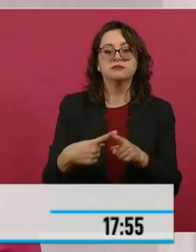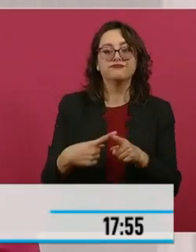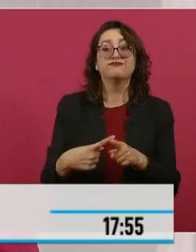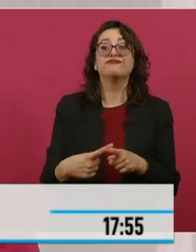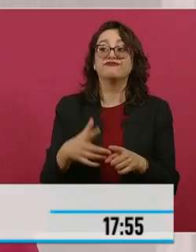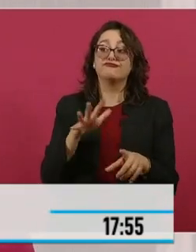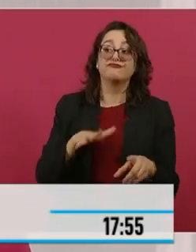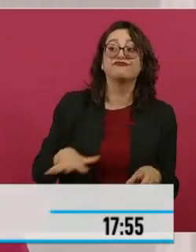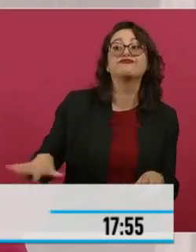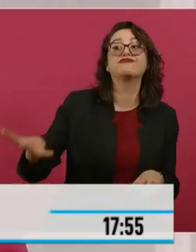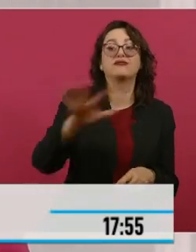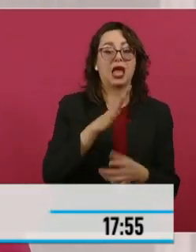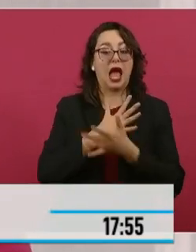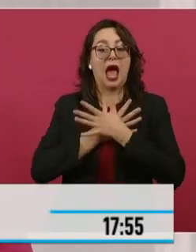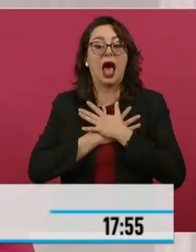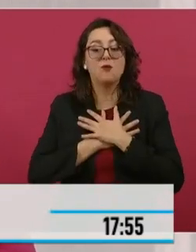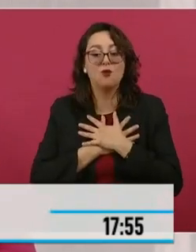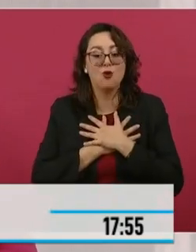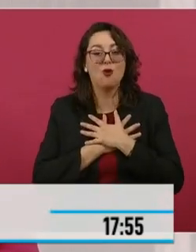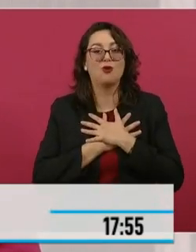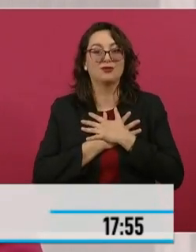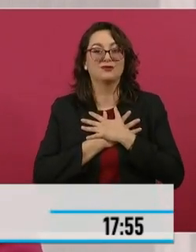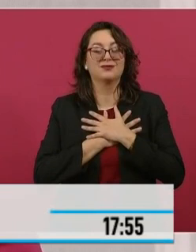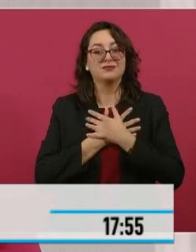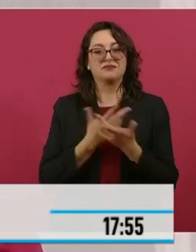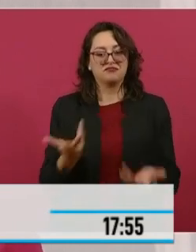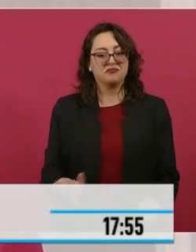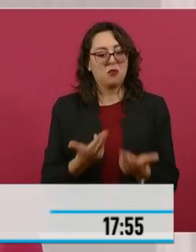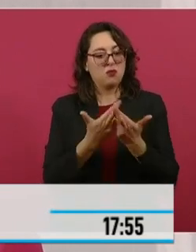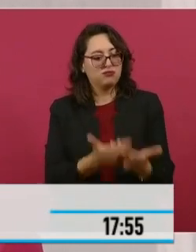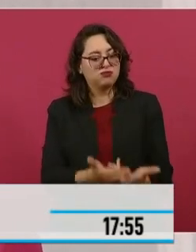que comparta la riqueza y el progreso.